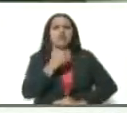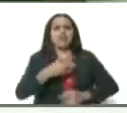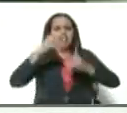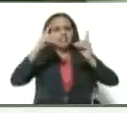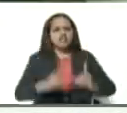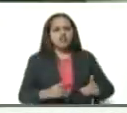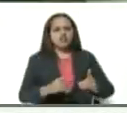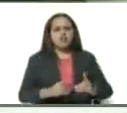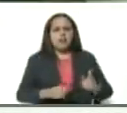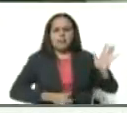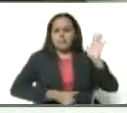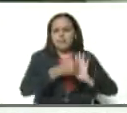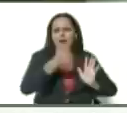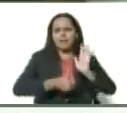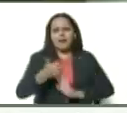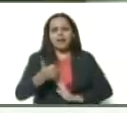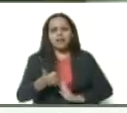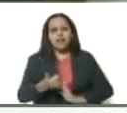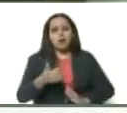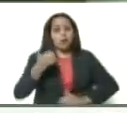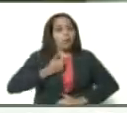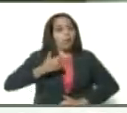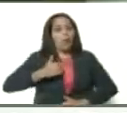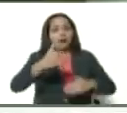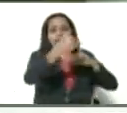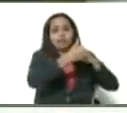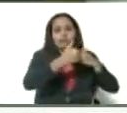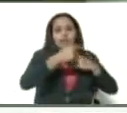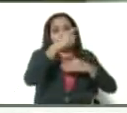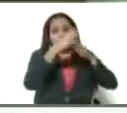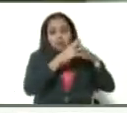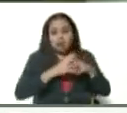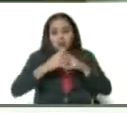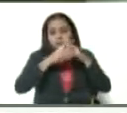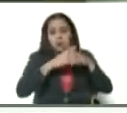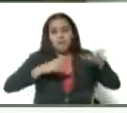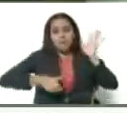decisión cada vez más, ante cada agresión del imperialismo, más